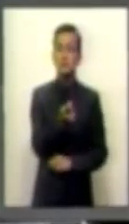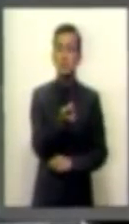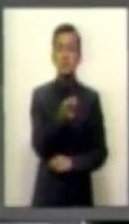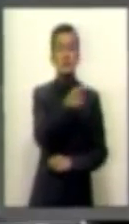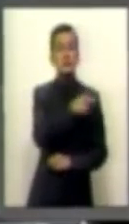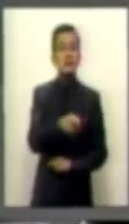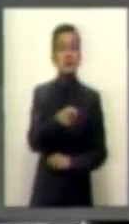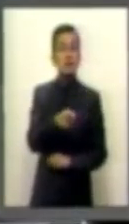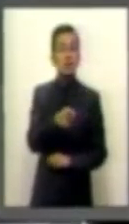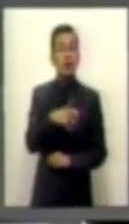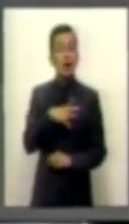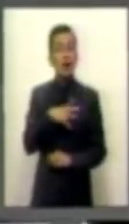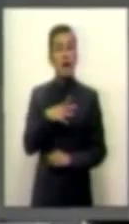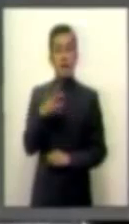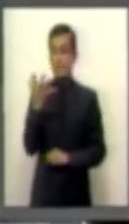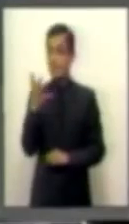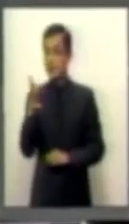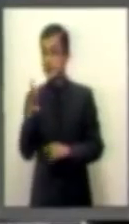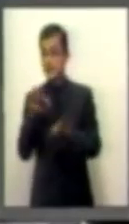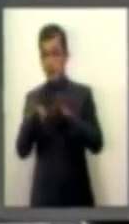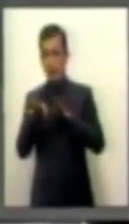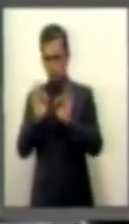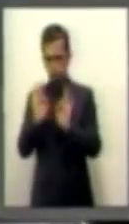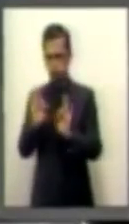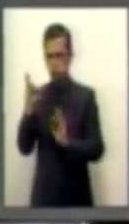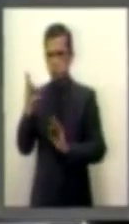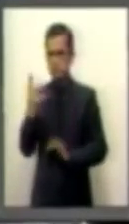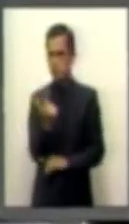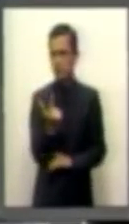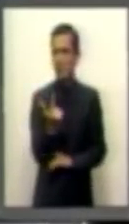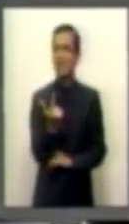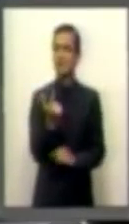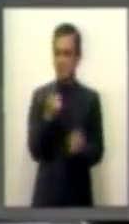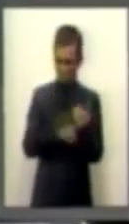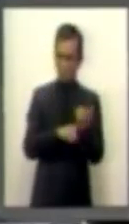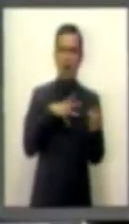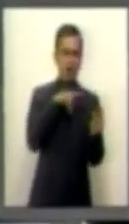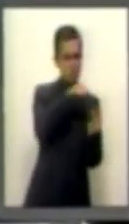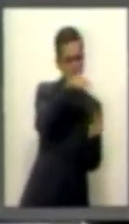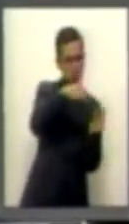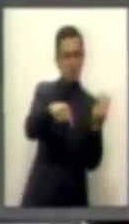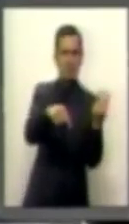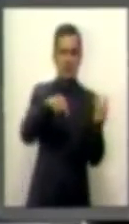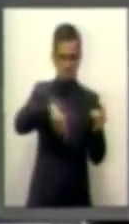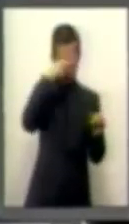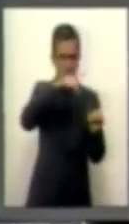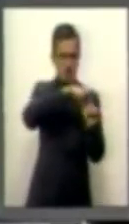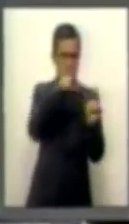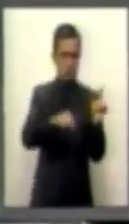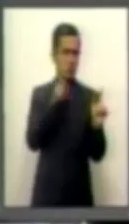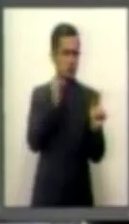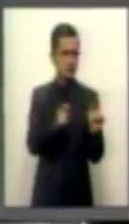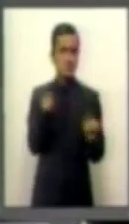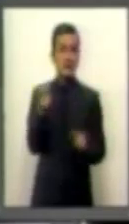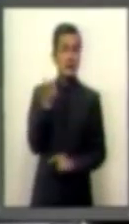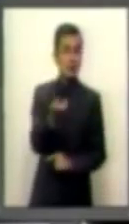7 de cada 10 empleos formales que se generan en el país constituyen el 99 por ciento